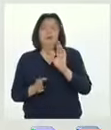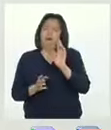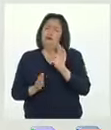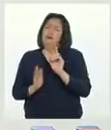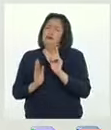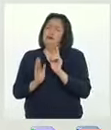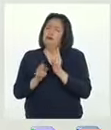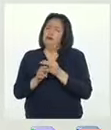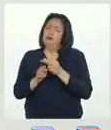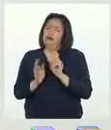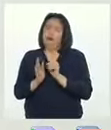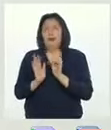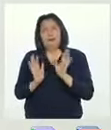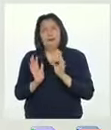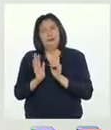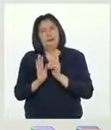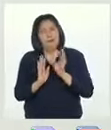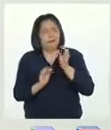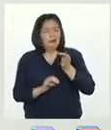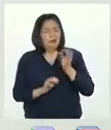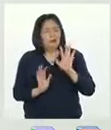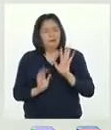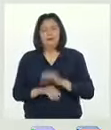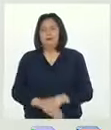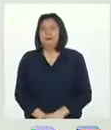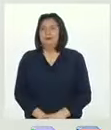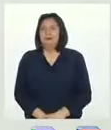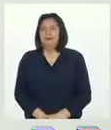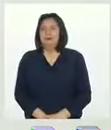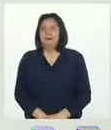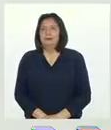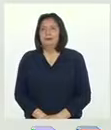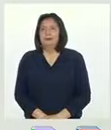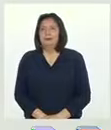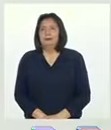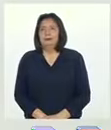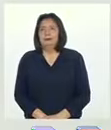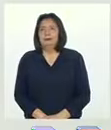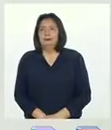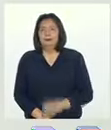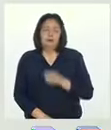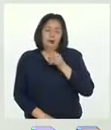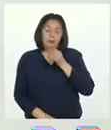unos minutitos. Bueno, unos segunditos en realidad, nada más.